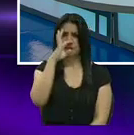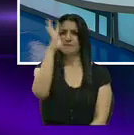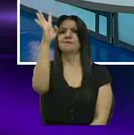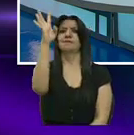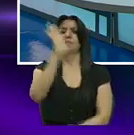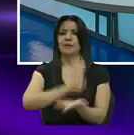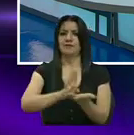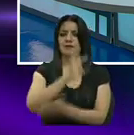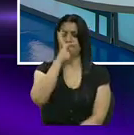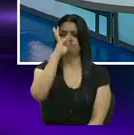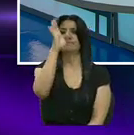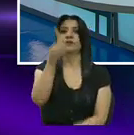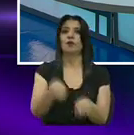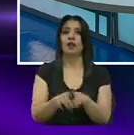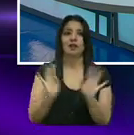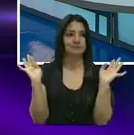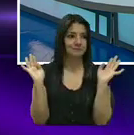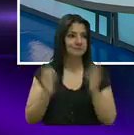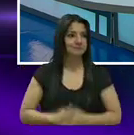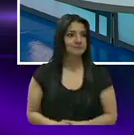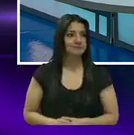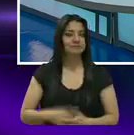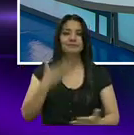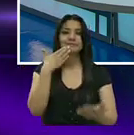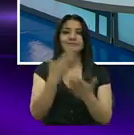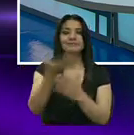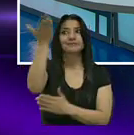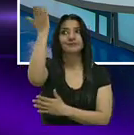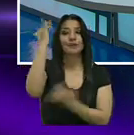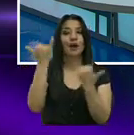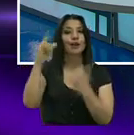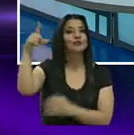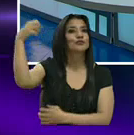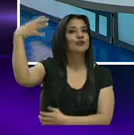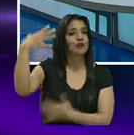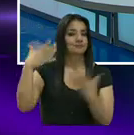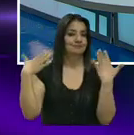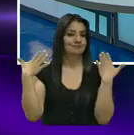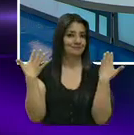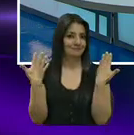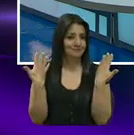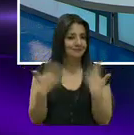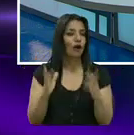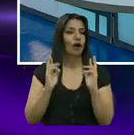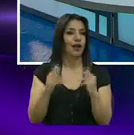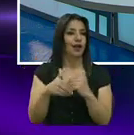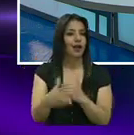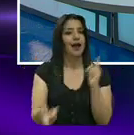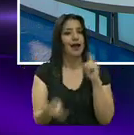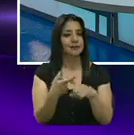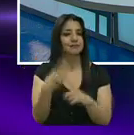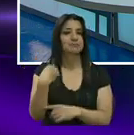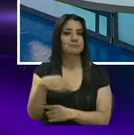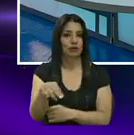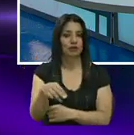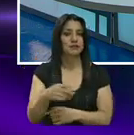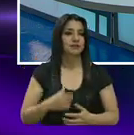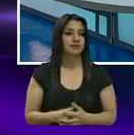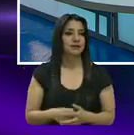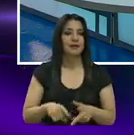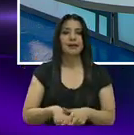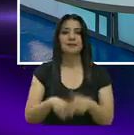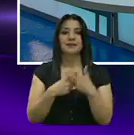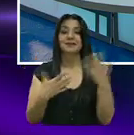que tiene así es pero bueno gracias a dios del sol nos está acompañando y esperemos que así sea hasta el miércoles que viene que ya